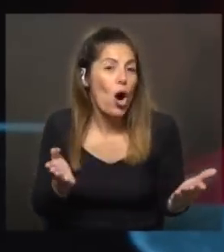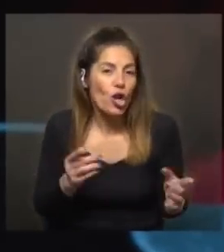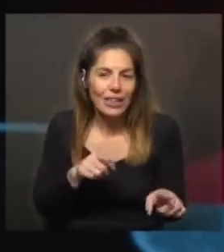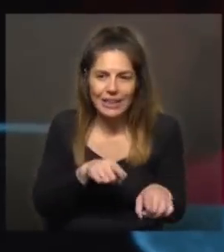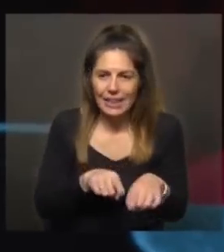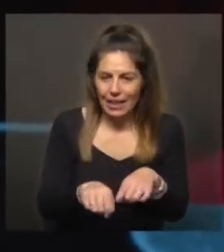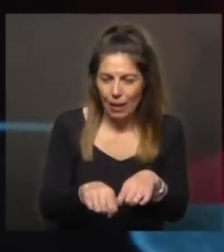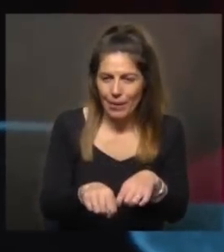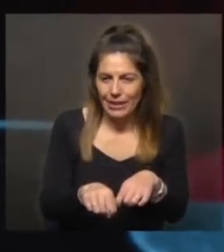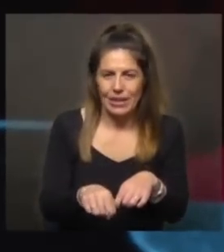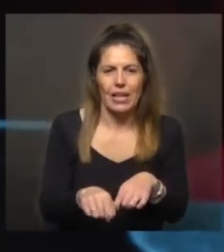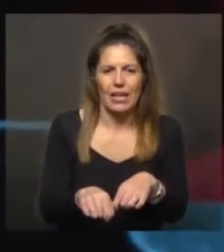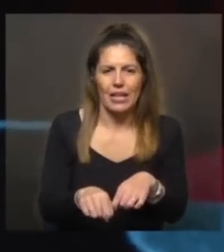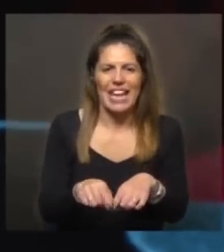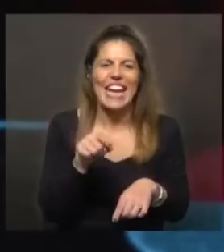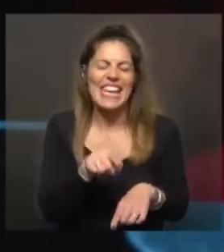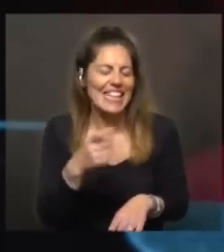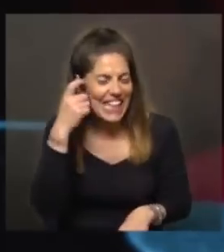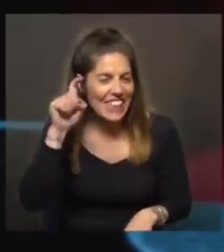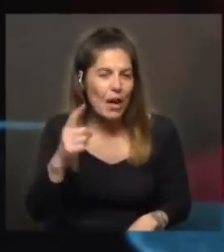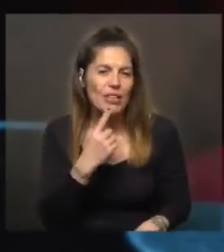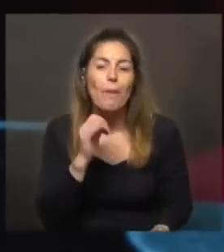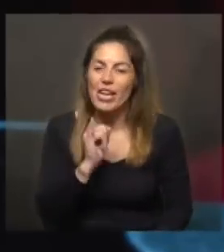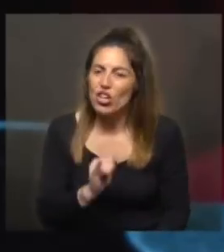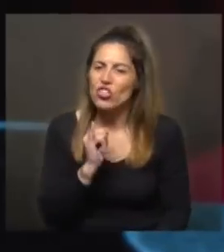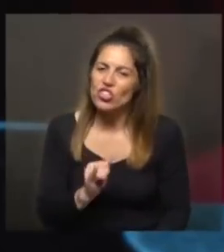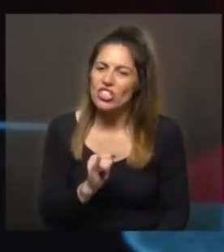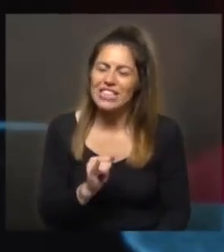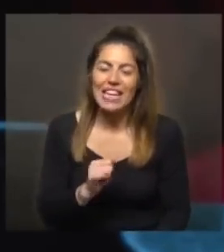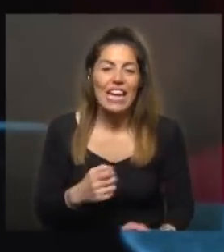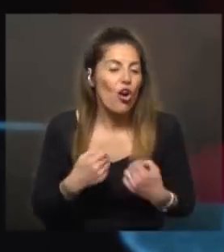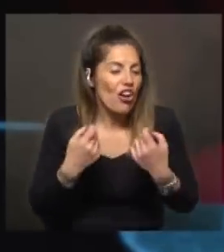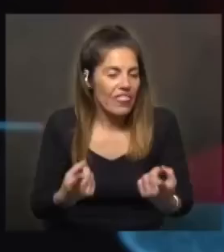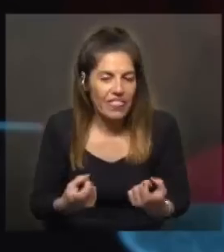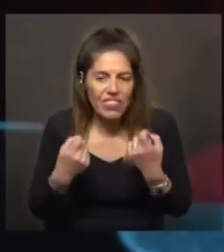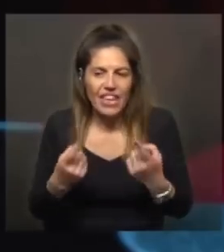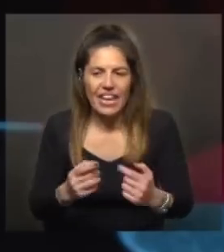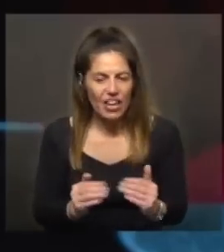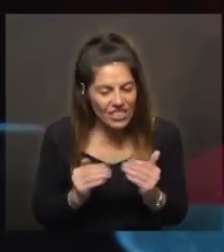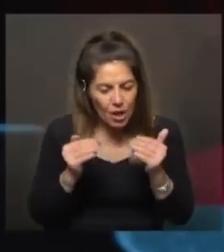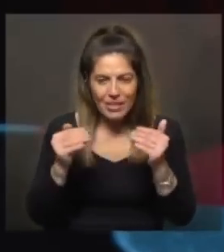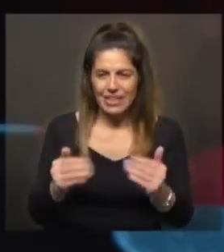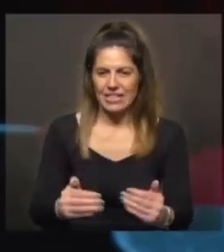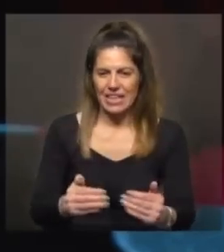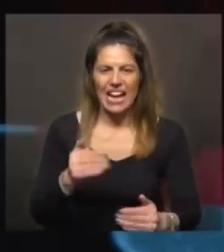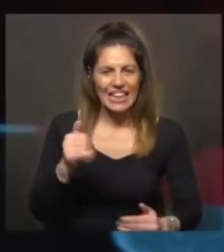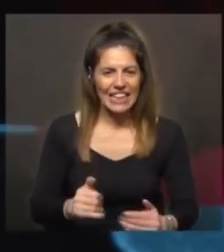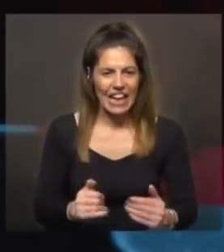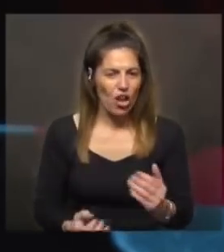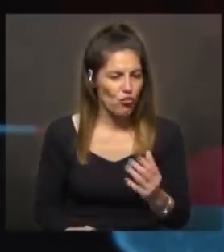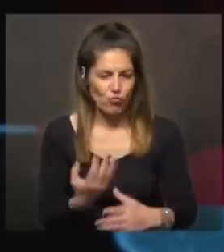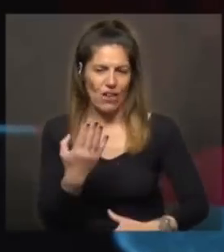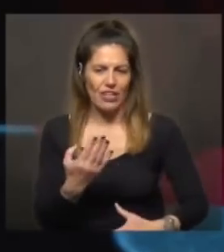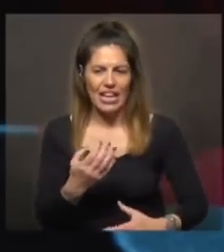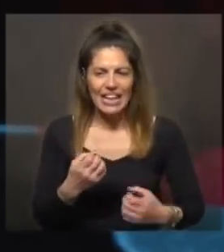directamente en esta idea política pero sí por lo menos en algo transgresor en algo que vaya más allá que tenga algo de vanguardia que te